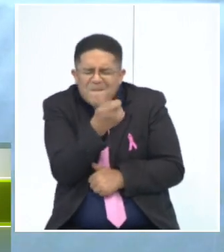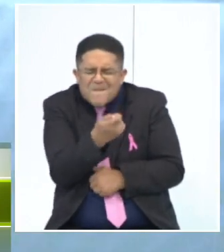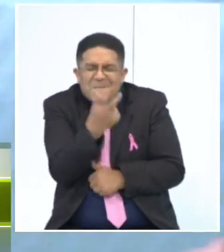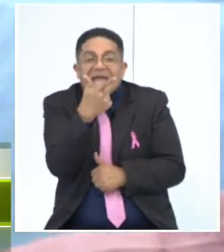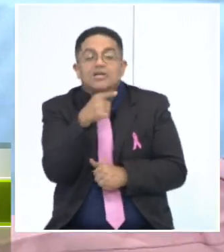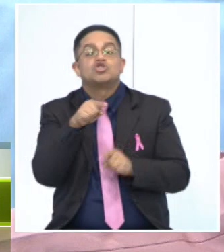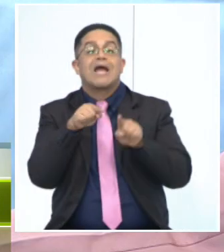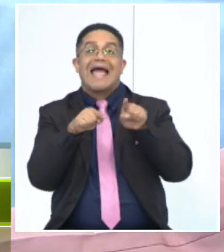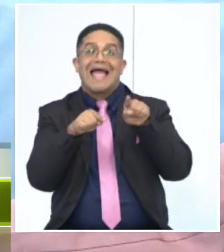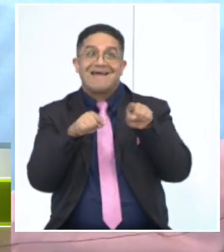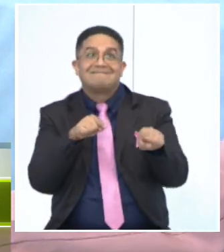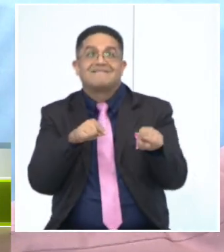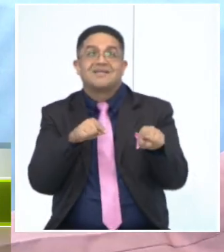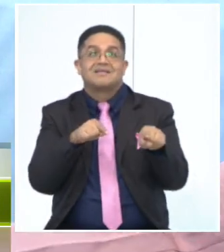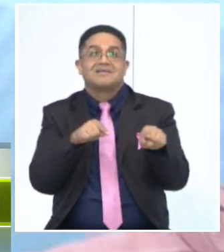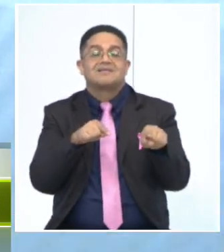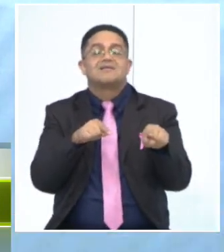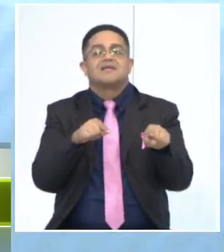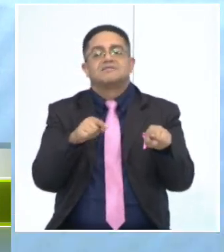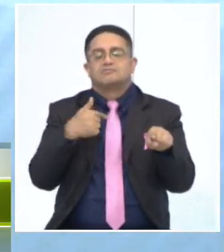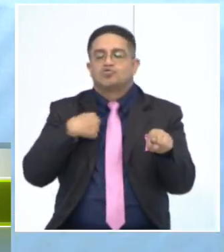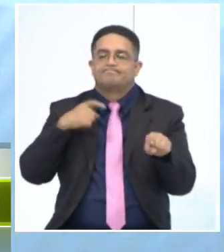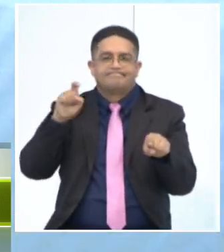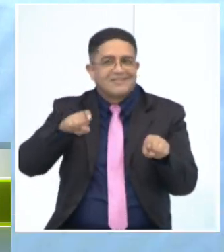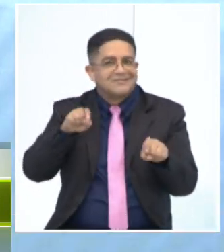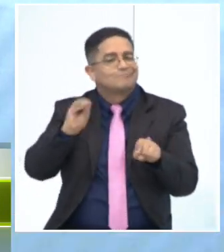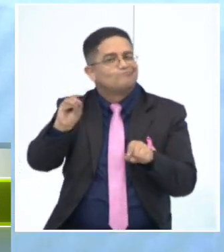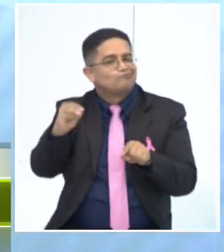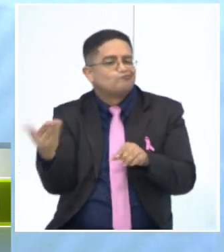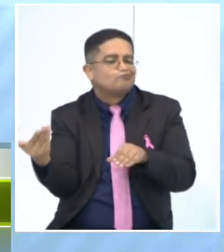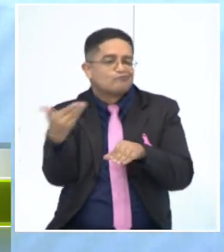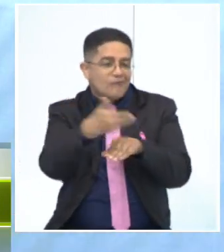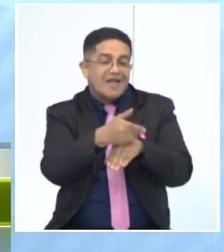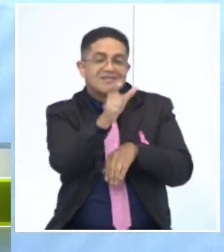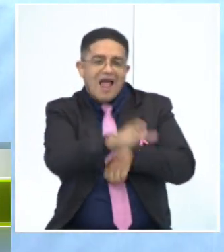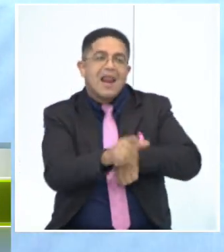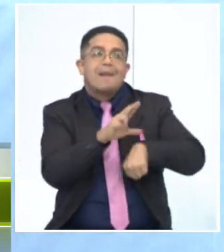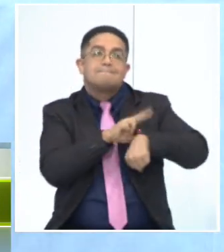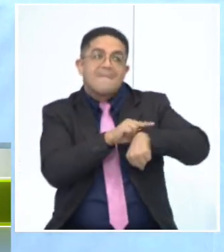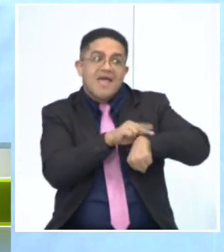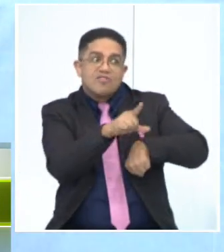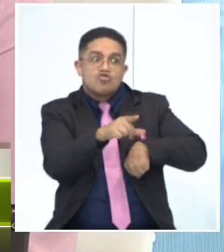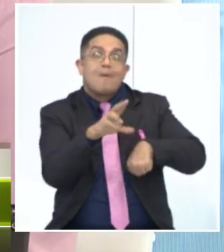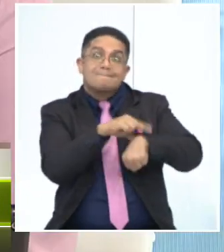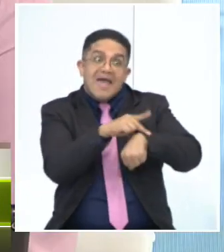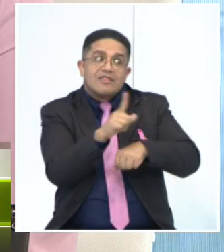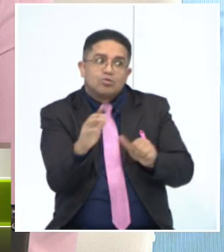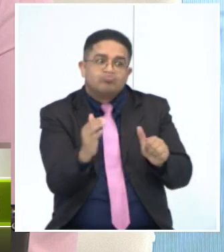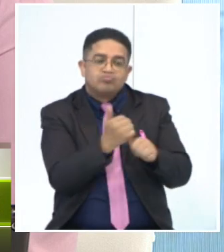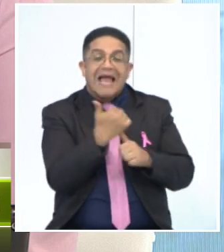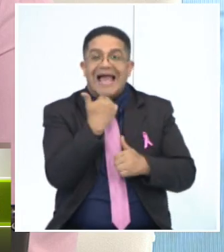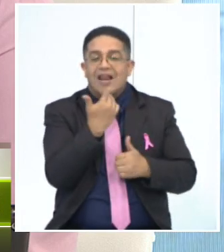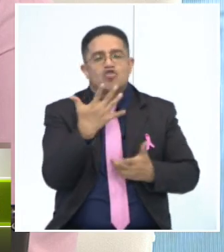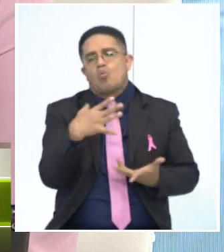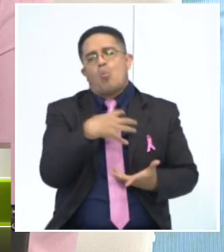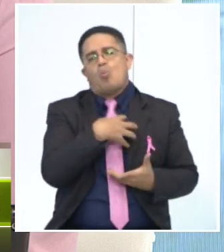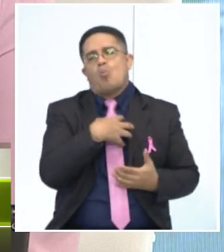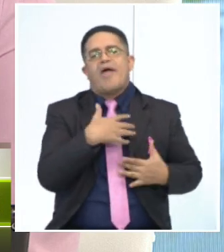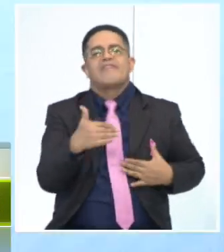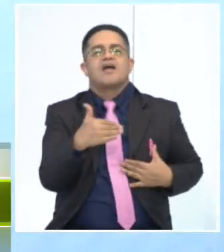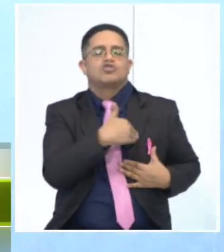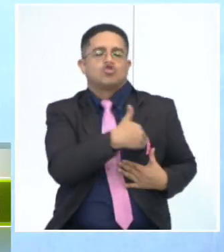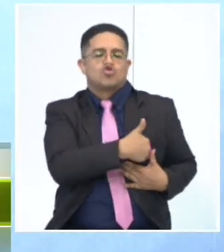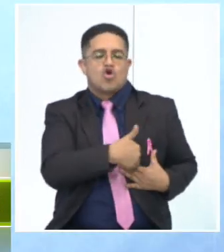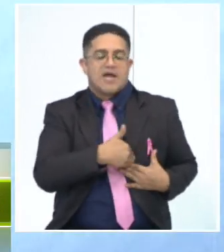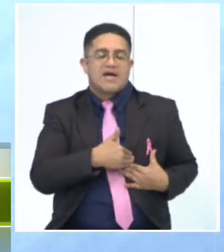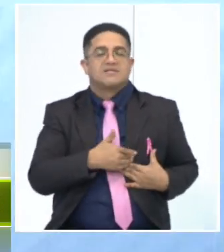ahí es que queremos. Necesito que vayas al médico y que el médico determine si hay alguna lesión que no sea palpable. Porque quizás una persona con